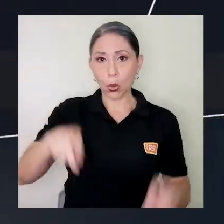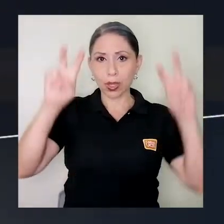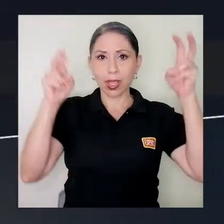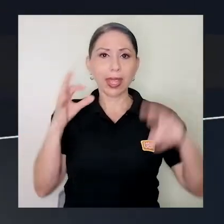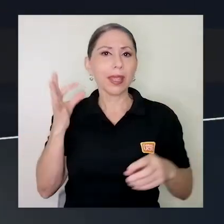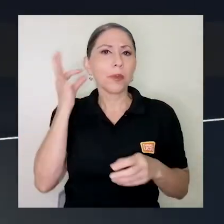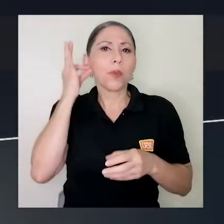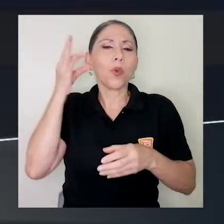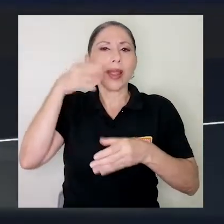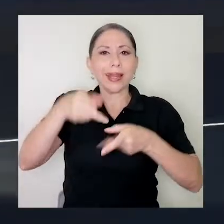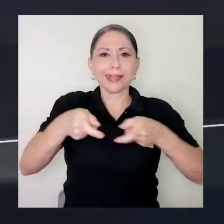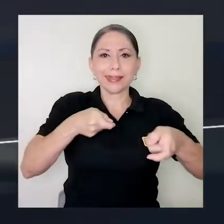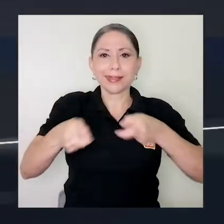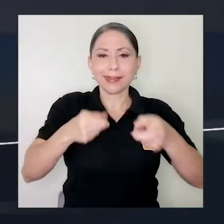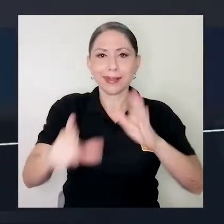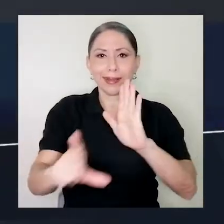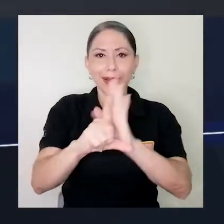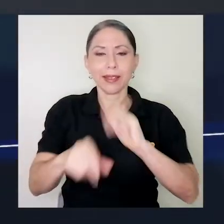Hoy en Mujeres de Ley.